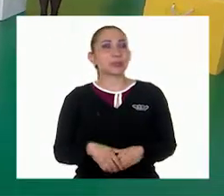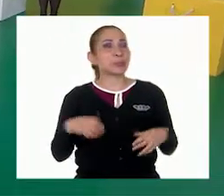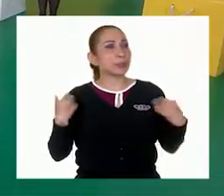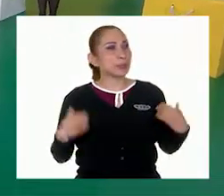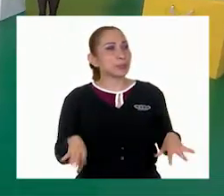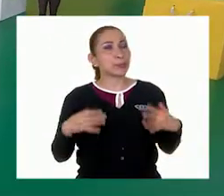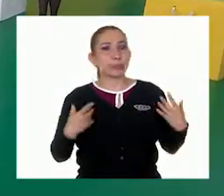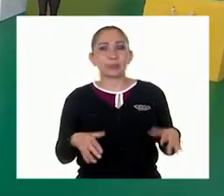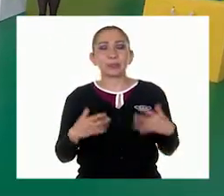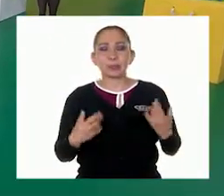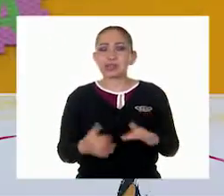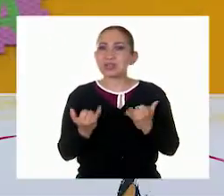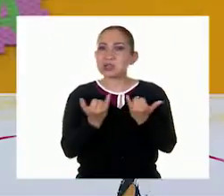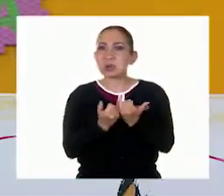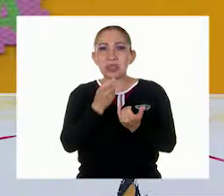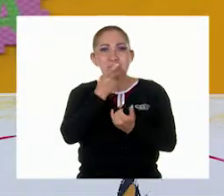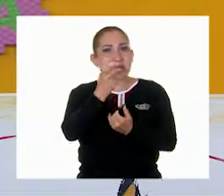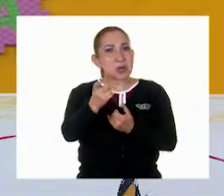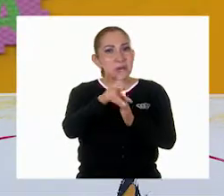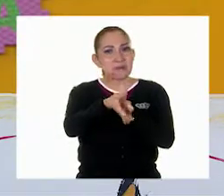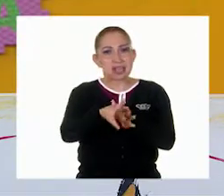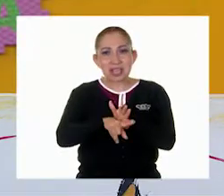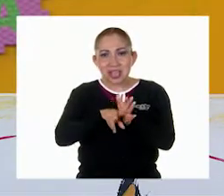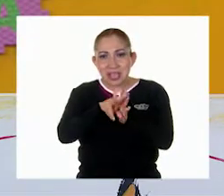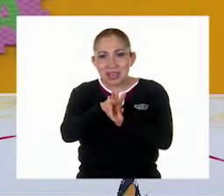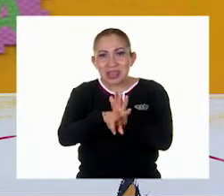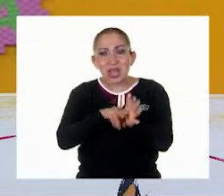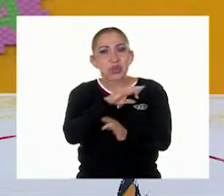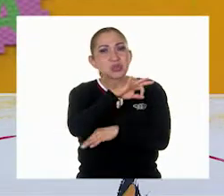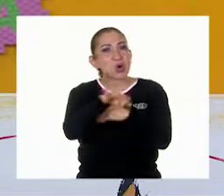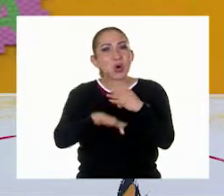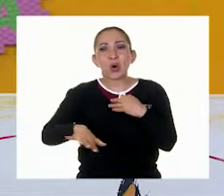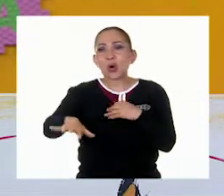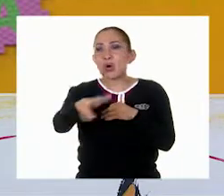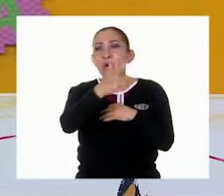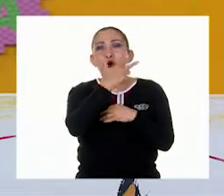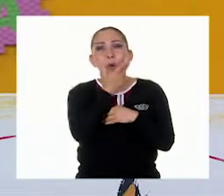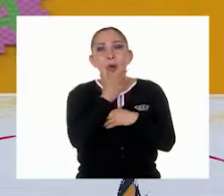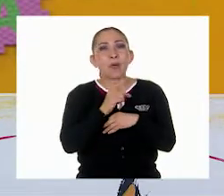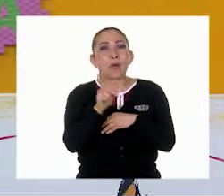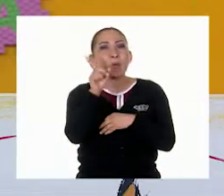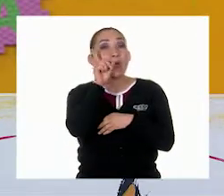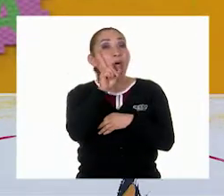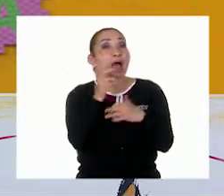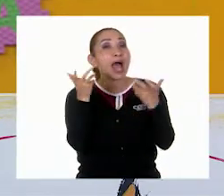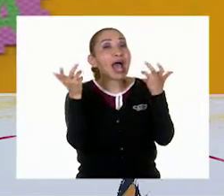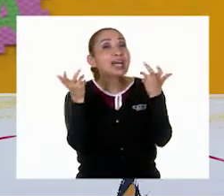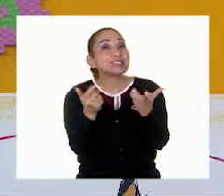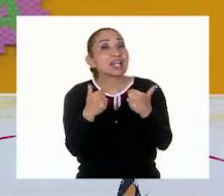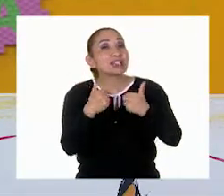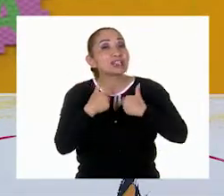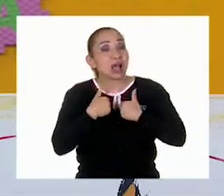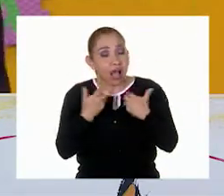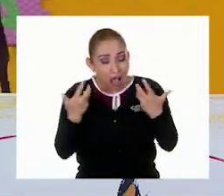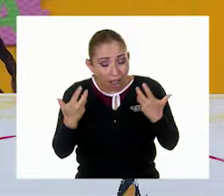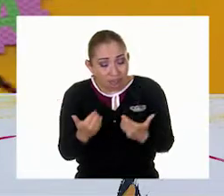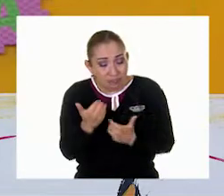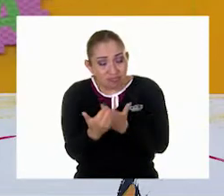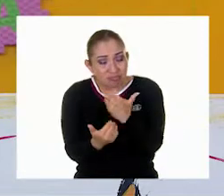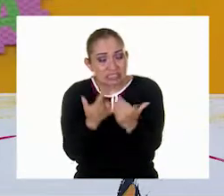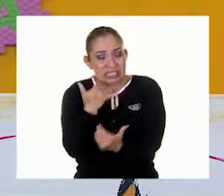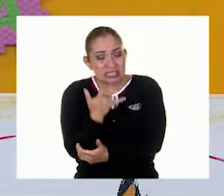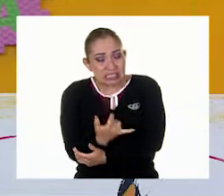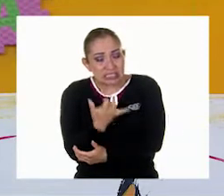¡Wow! Tal como se mencionó en el video, todas y todos debemos hacer nuestro más